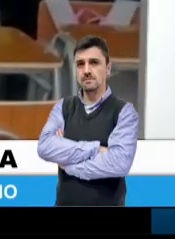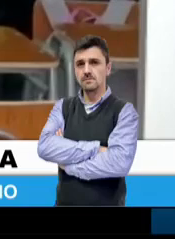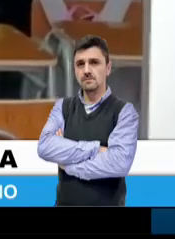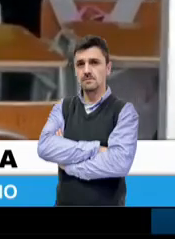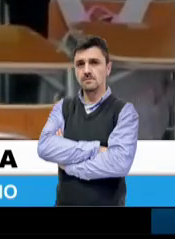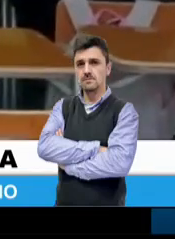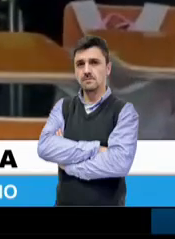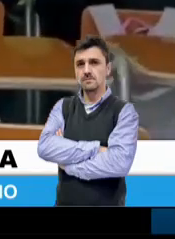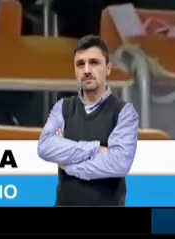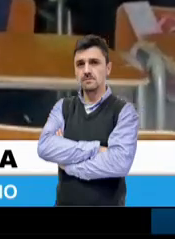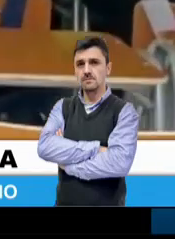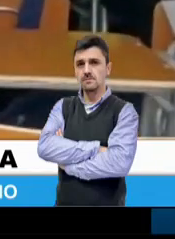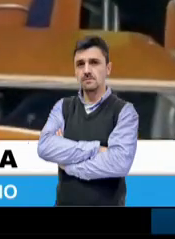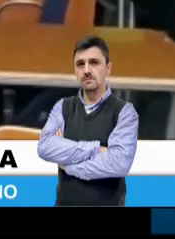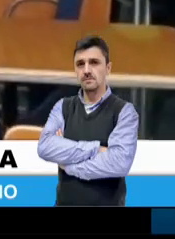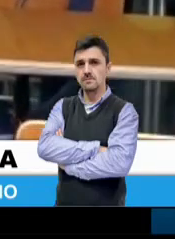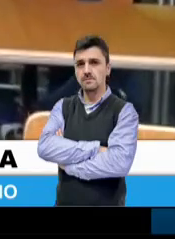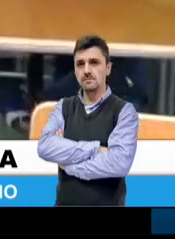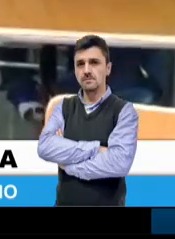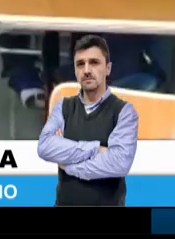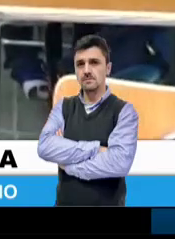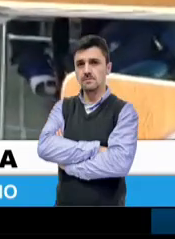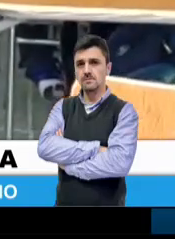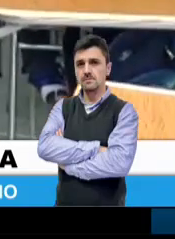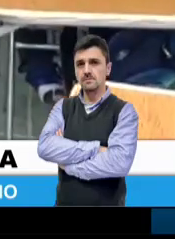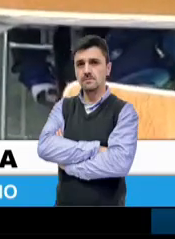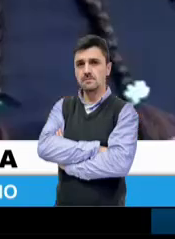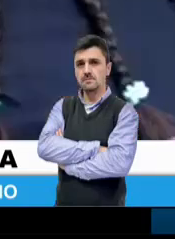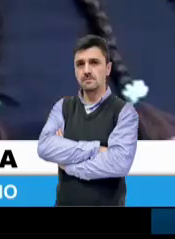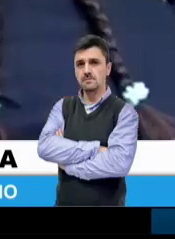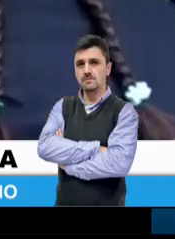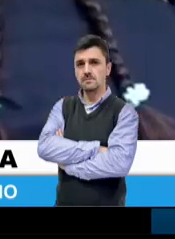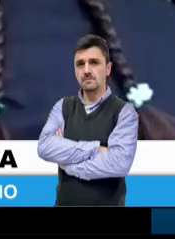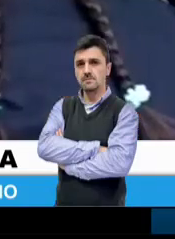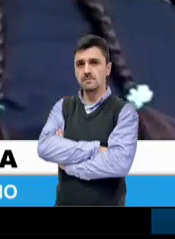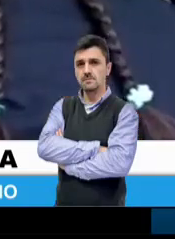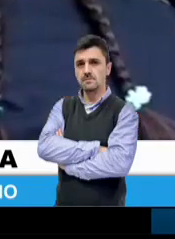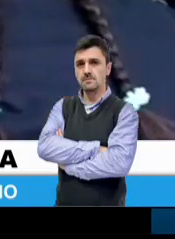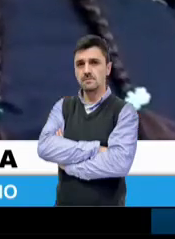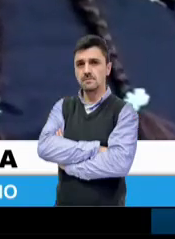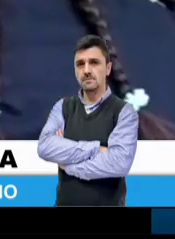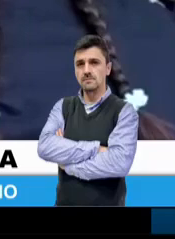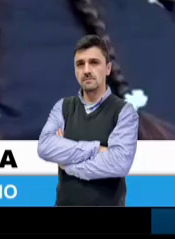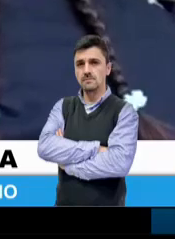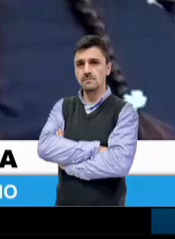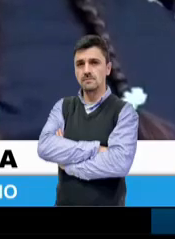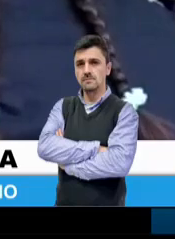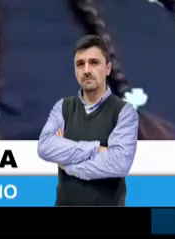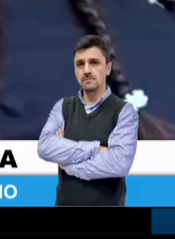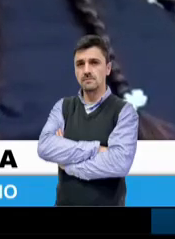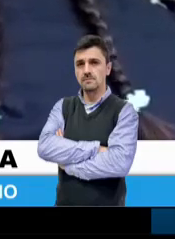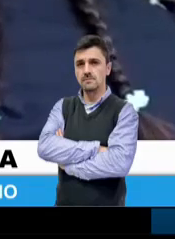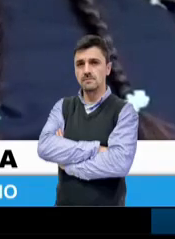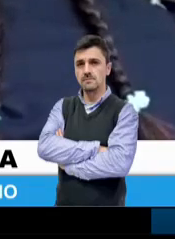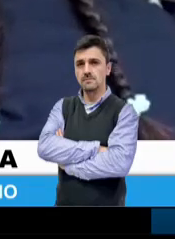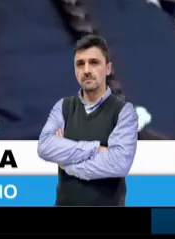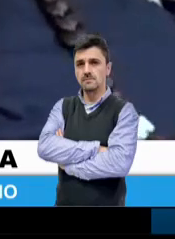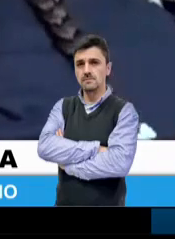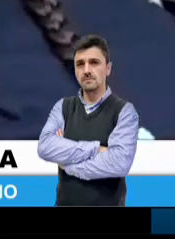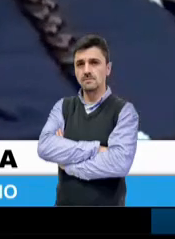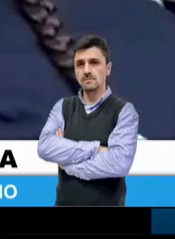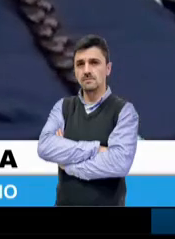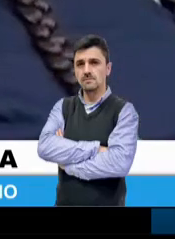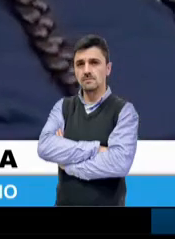Zúñiga de este sector, y que fue una de las que se siniestró en medio de la emergencia, y que ahora funcionará en una iglesia evangélica, una sede social, además